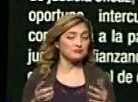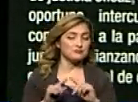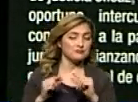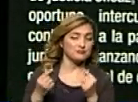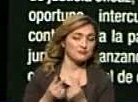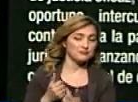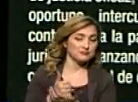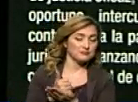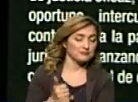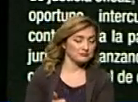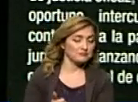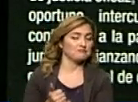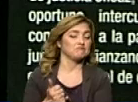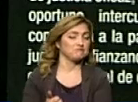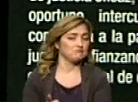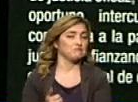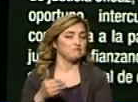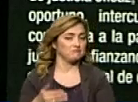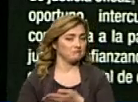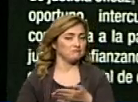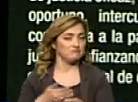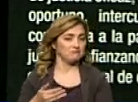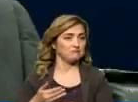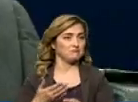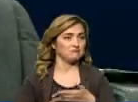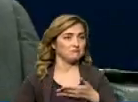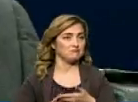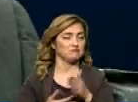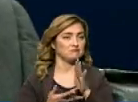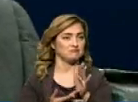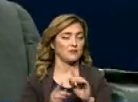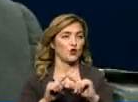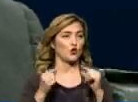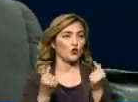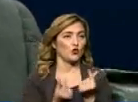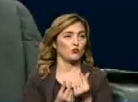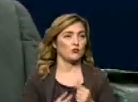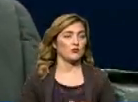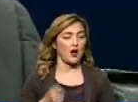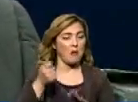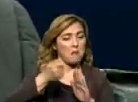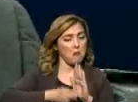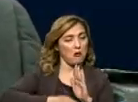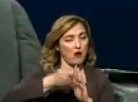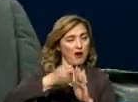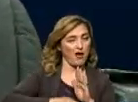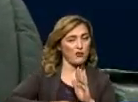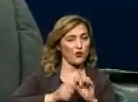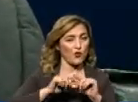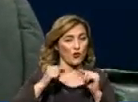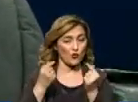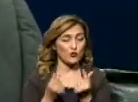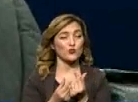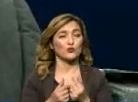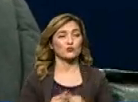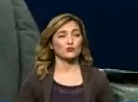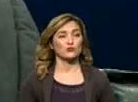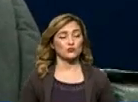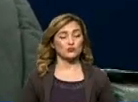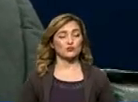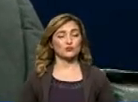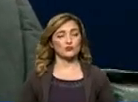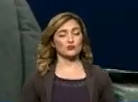que se beneficiaba del proceso de citaciones. A grandes grupos de abogados o bufetes, sin